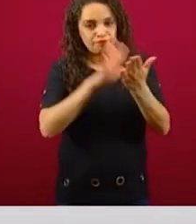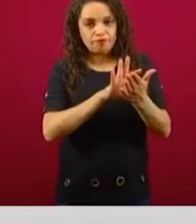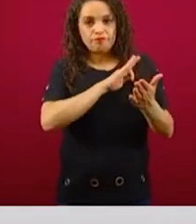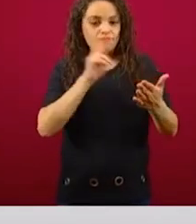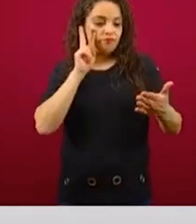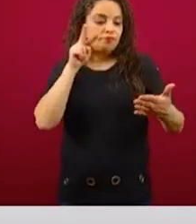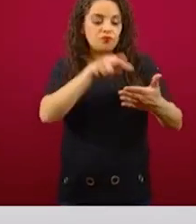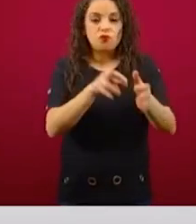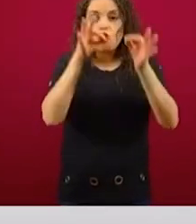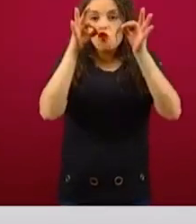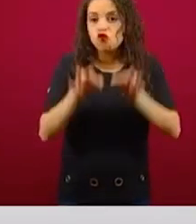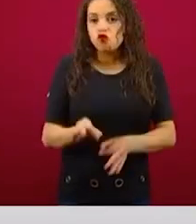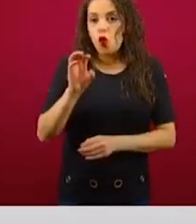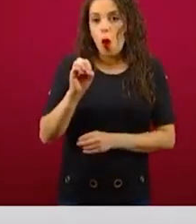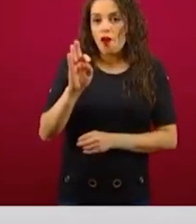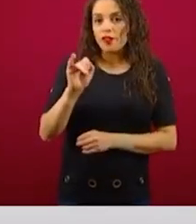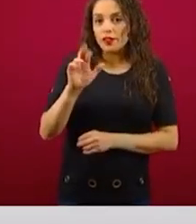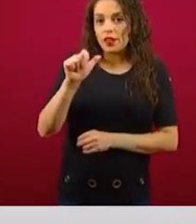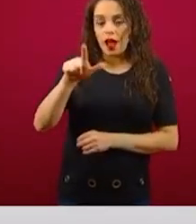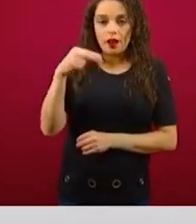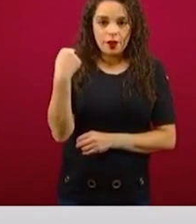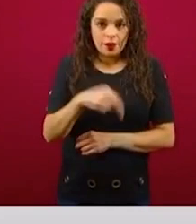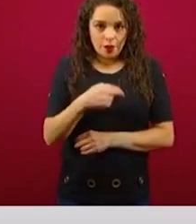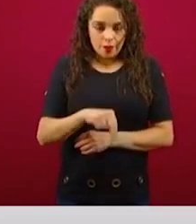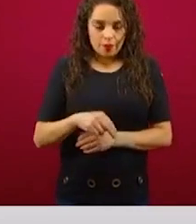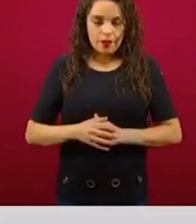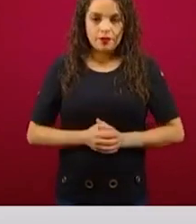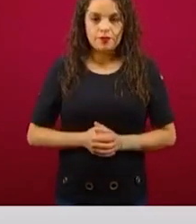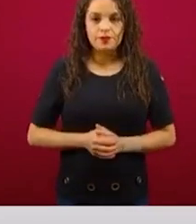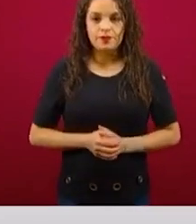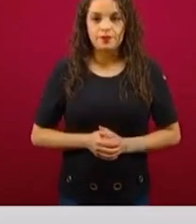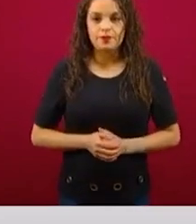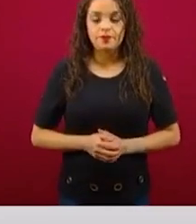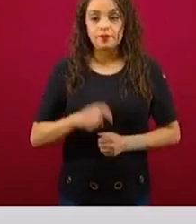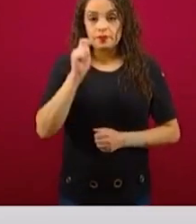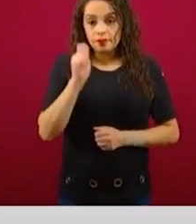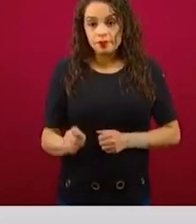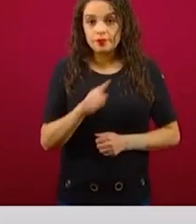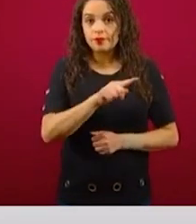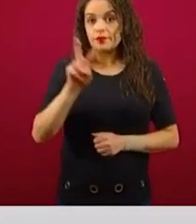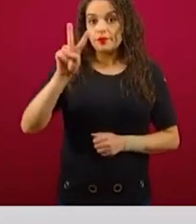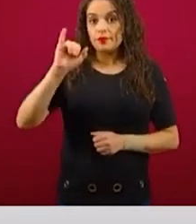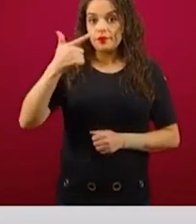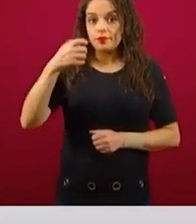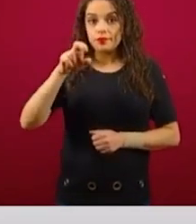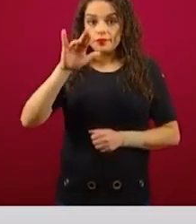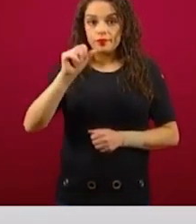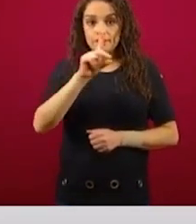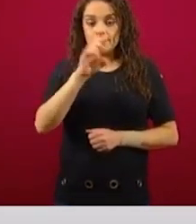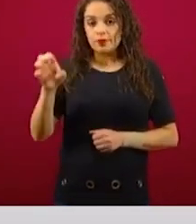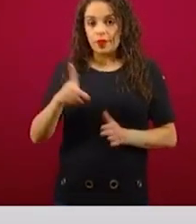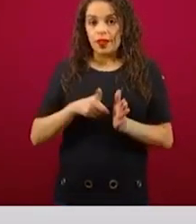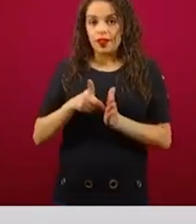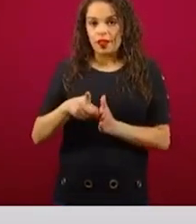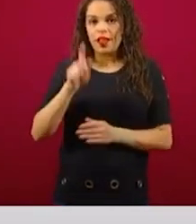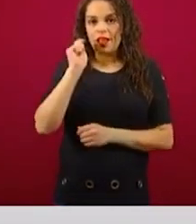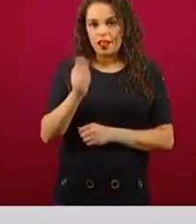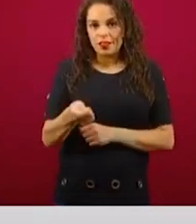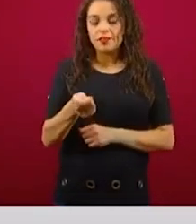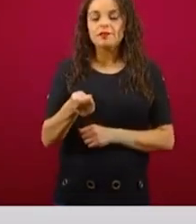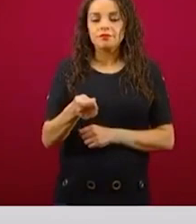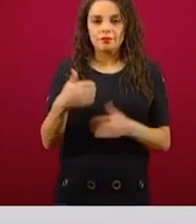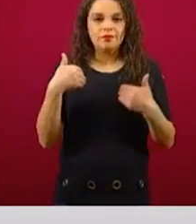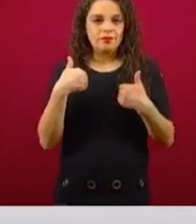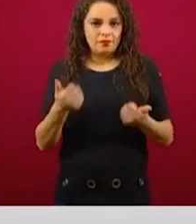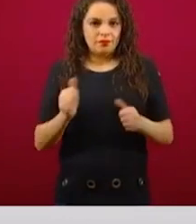del patrón. También tenemos un acceso vía el conocimiento de vigencia de derechos. Vigencia de derechos nosotros lo entendemos como aquella